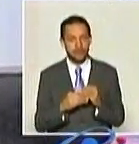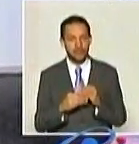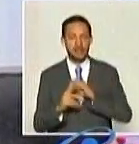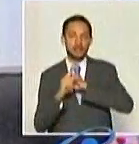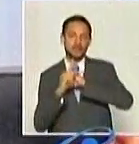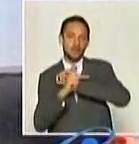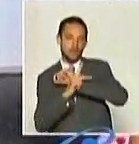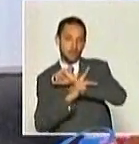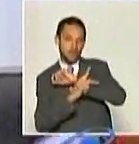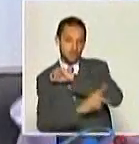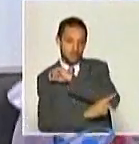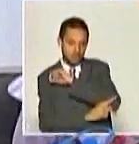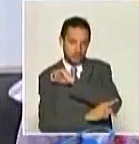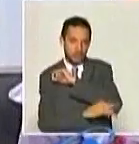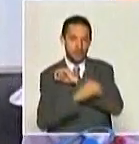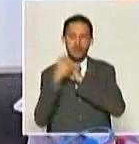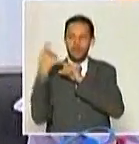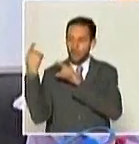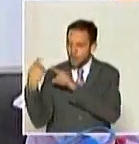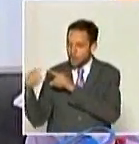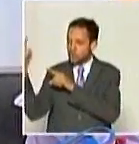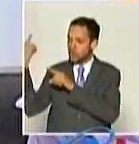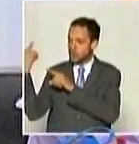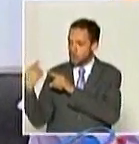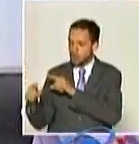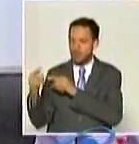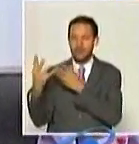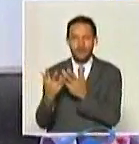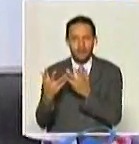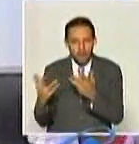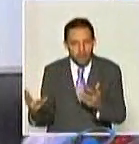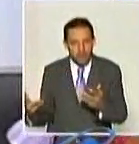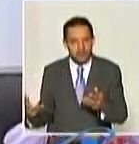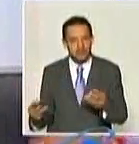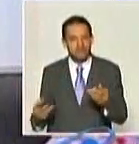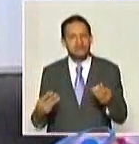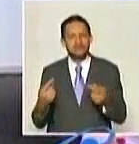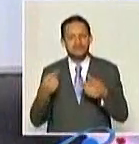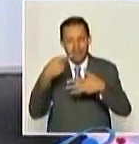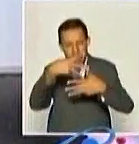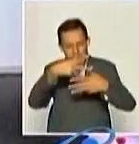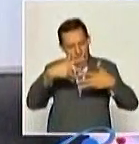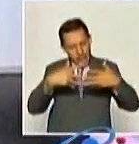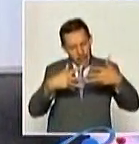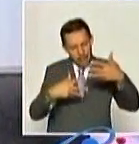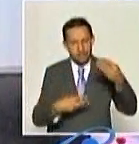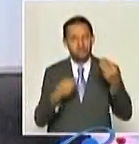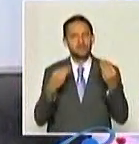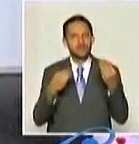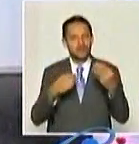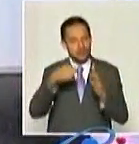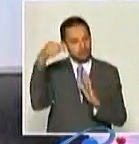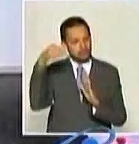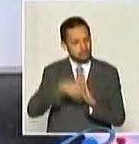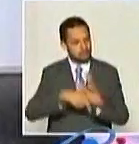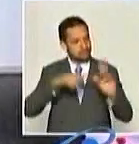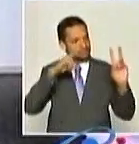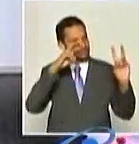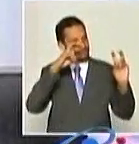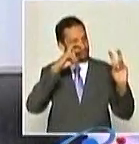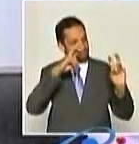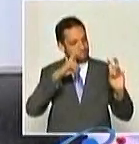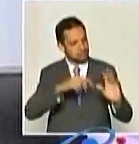psicoterapia, hipnosis, en fin. Se nos iría el resto del programa hablando de tantas cosas que